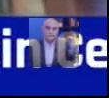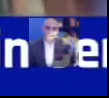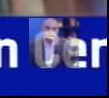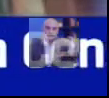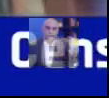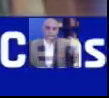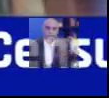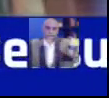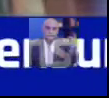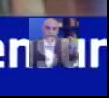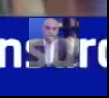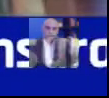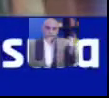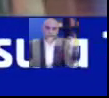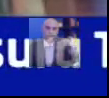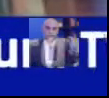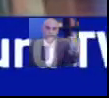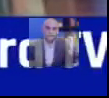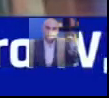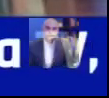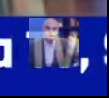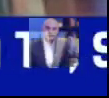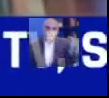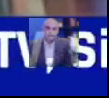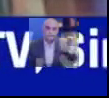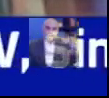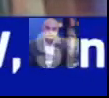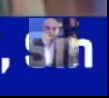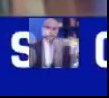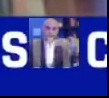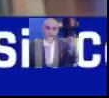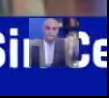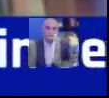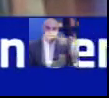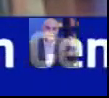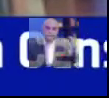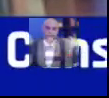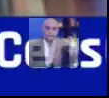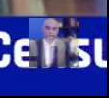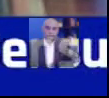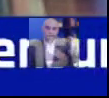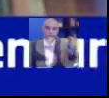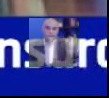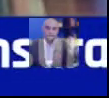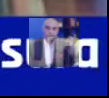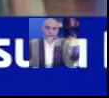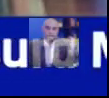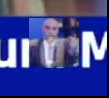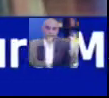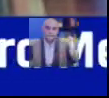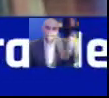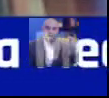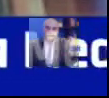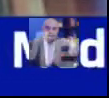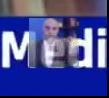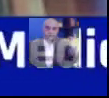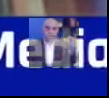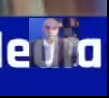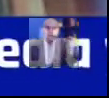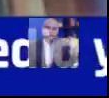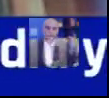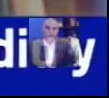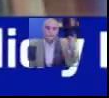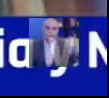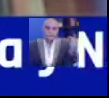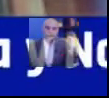usa a estos organismos autónomos periféricos que supuestamente facilitan la gobernanza, pero